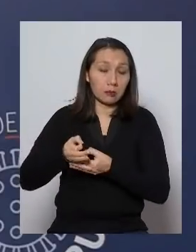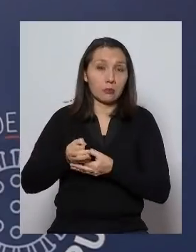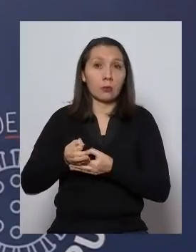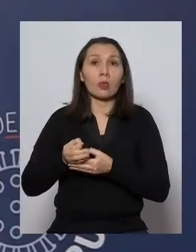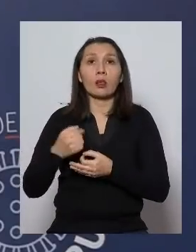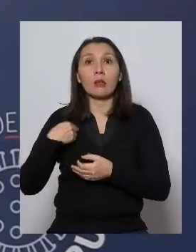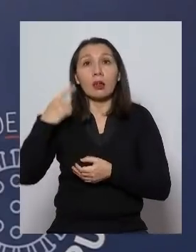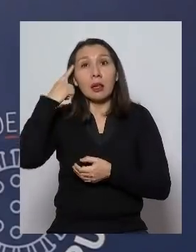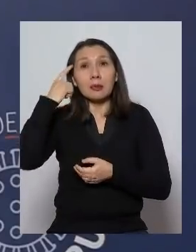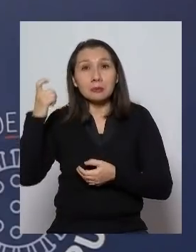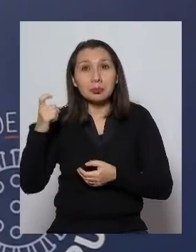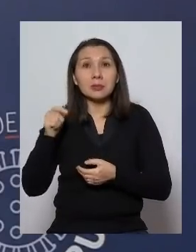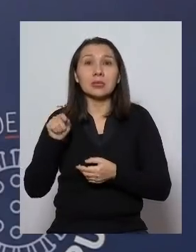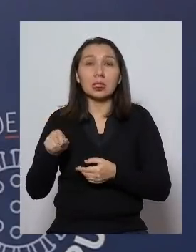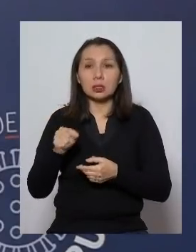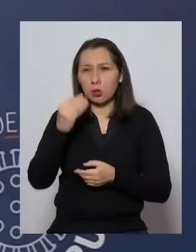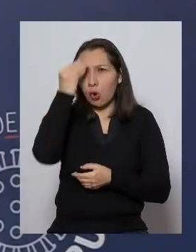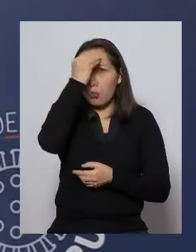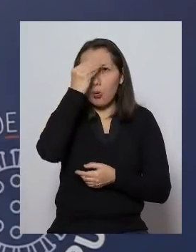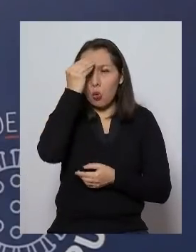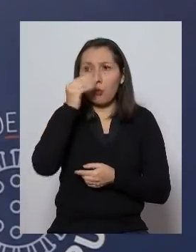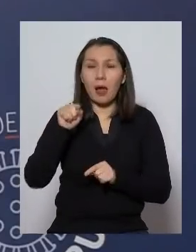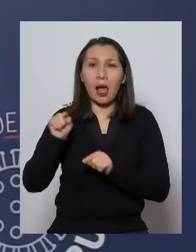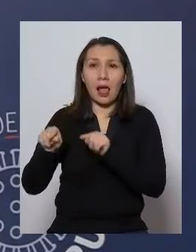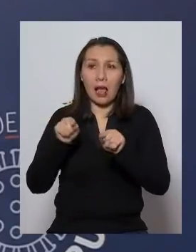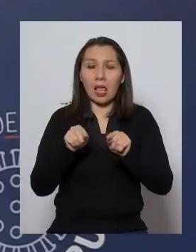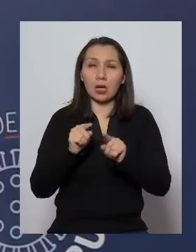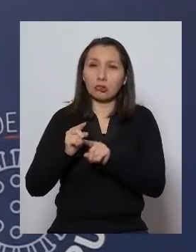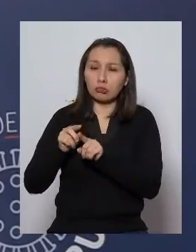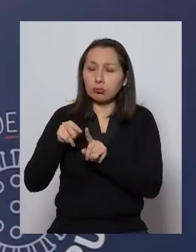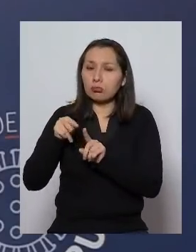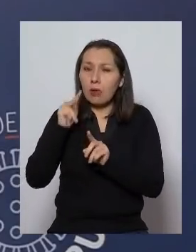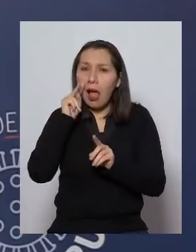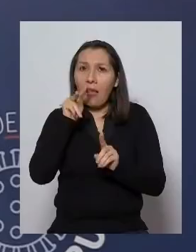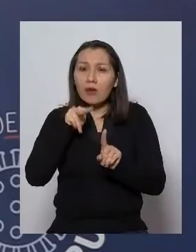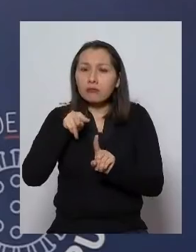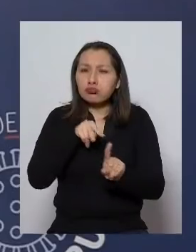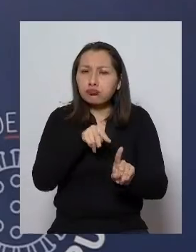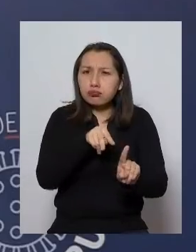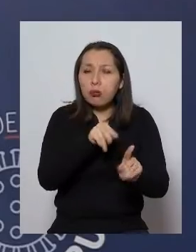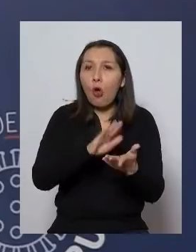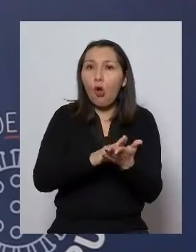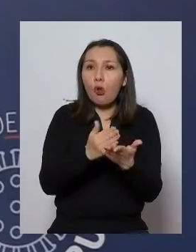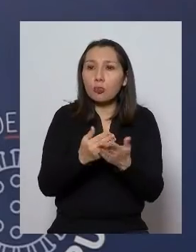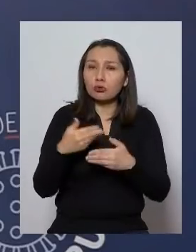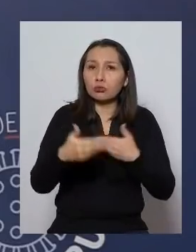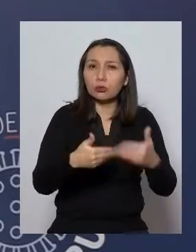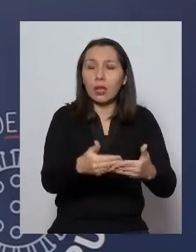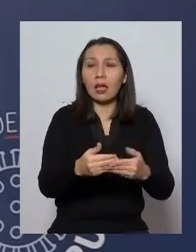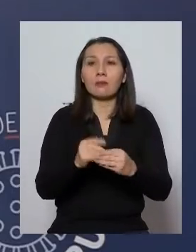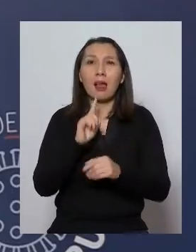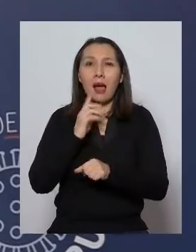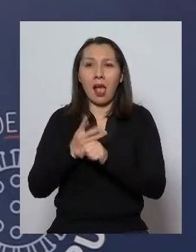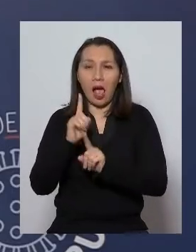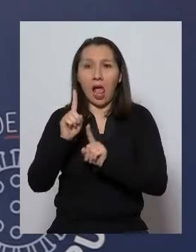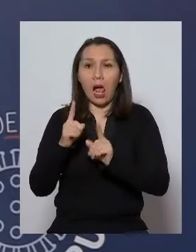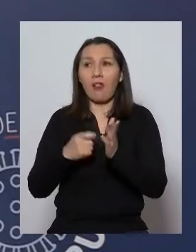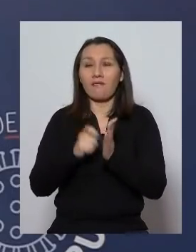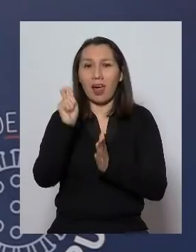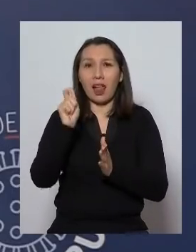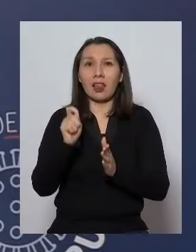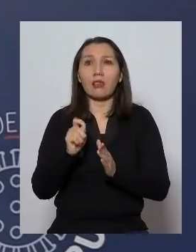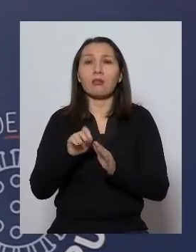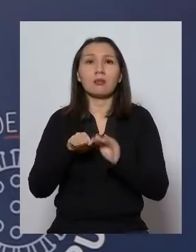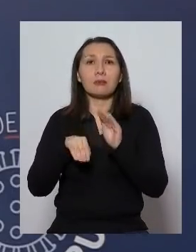Creo que en la preocupación de ellos por el seguimiento de los casos hay algo de validez,